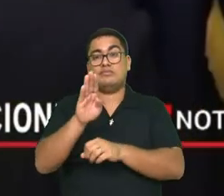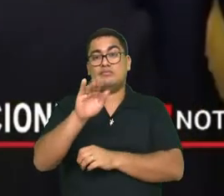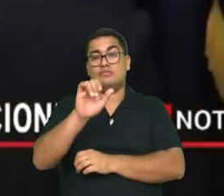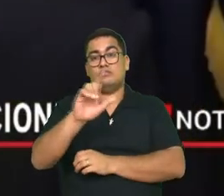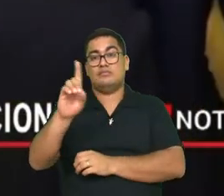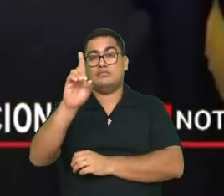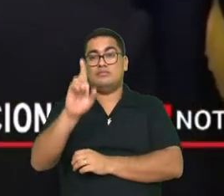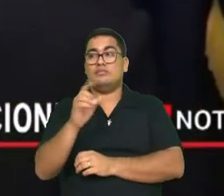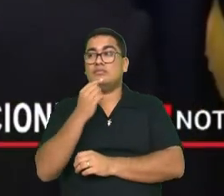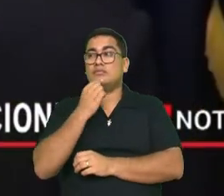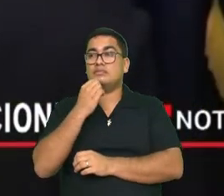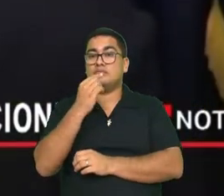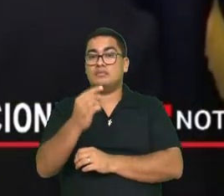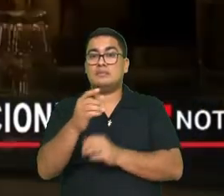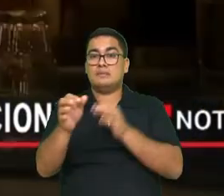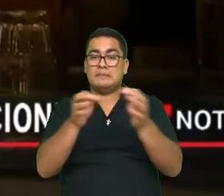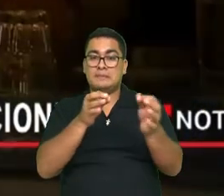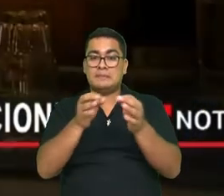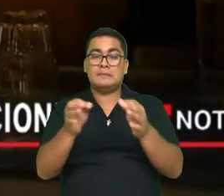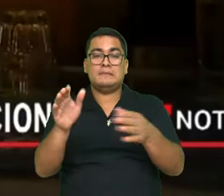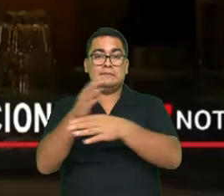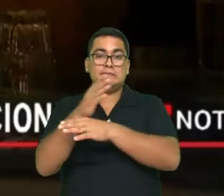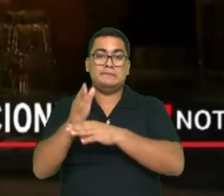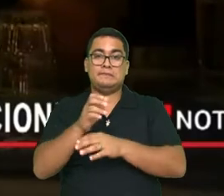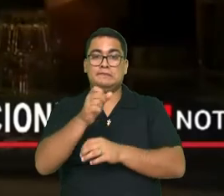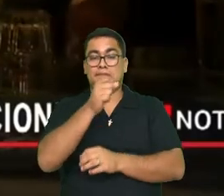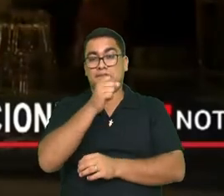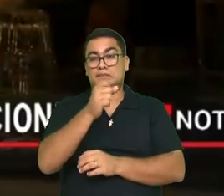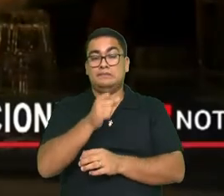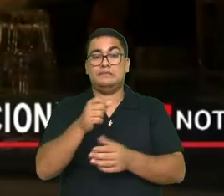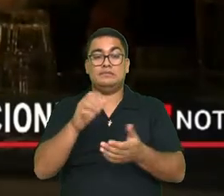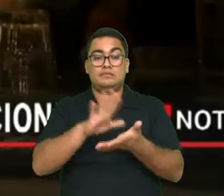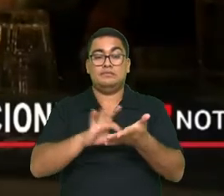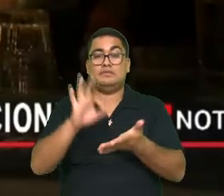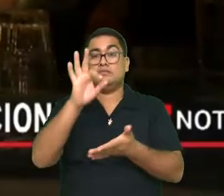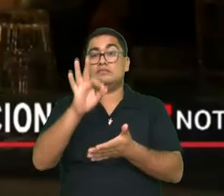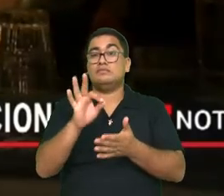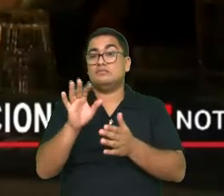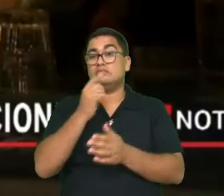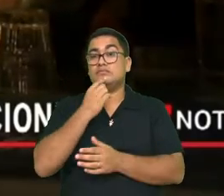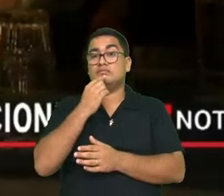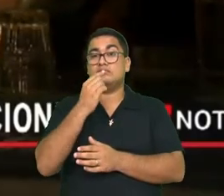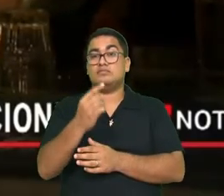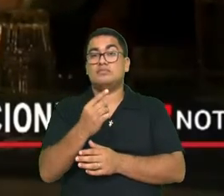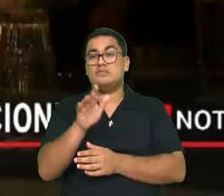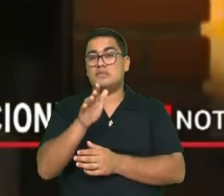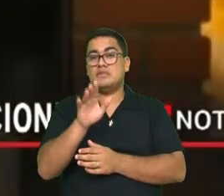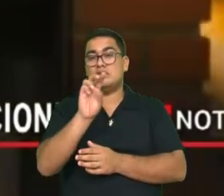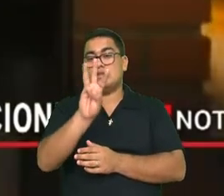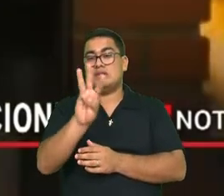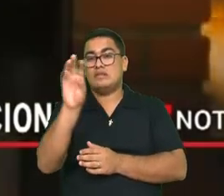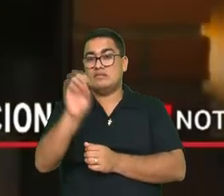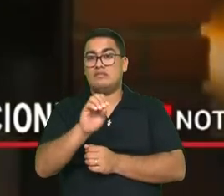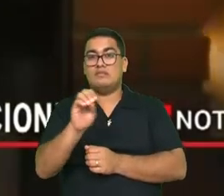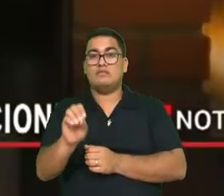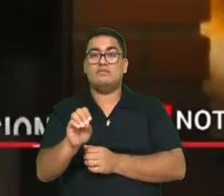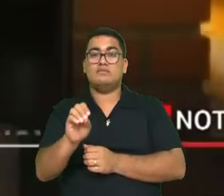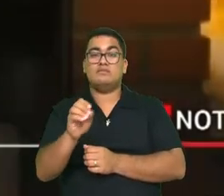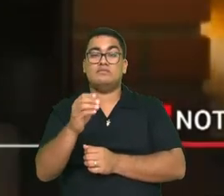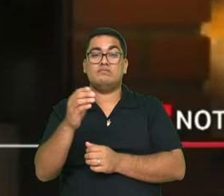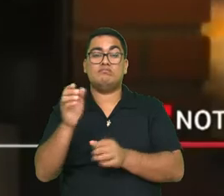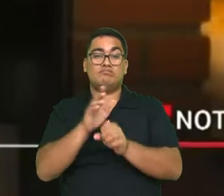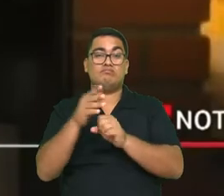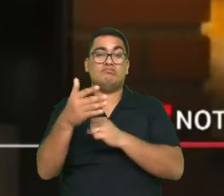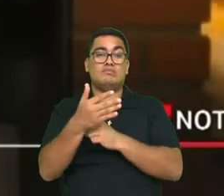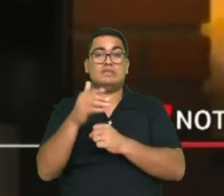Blasio, por su parte, se pronunció en las redes sociales. Nueva York alcanzó el umbral de un promedio de 3% de test positivos